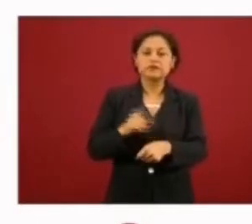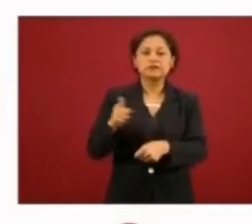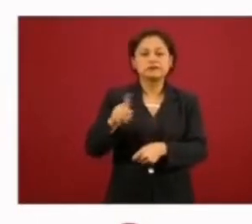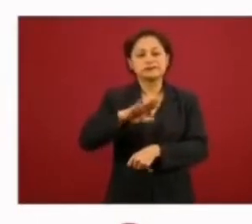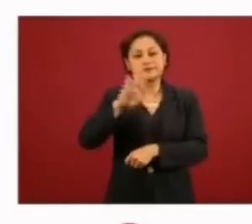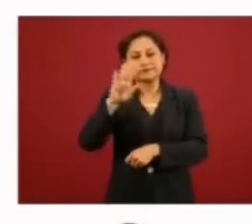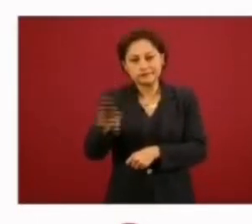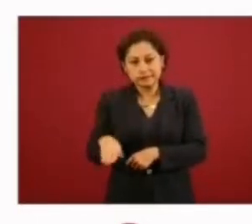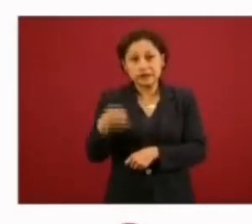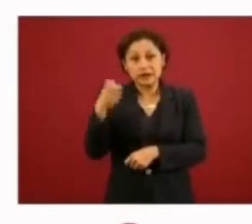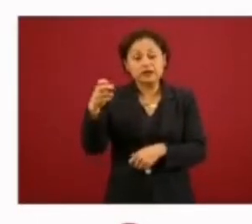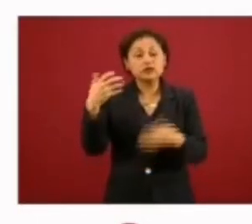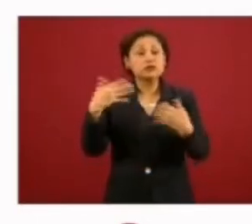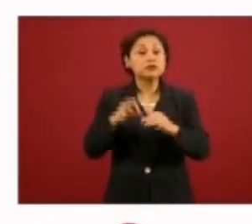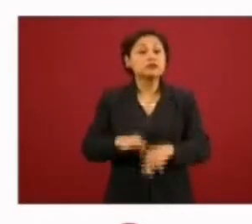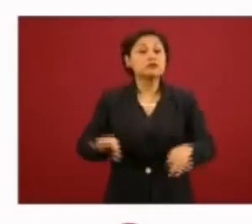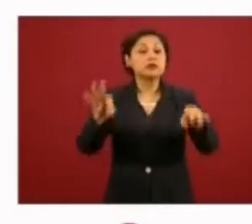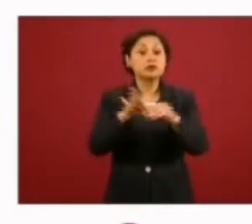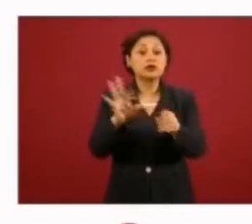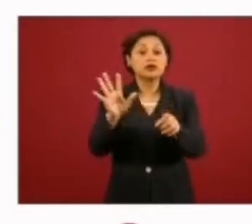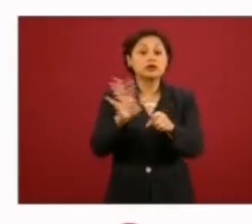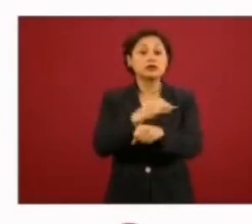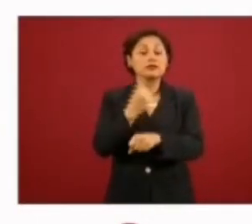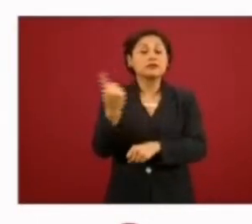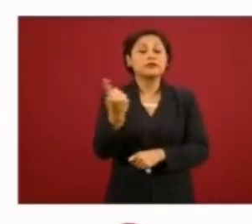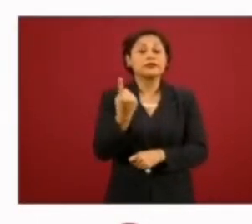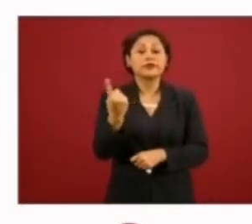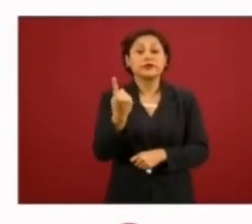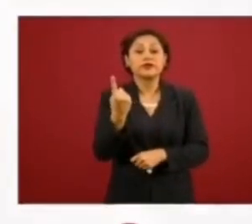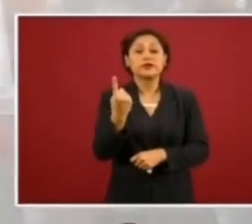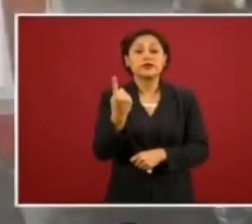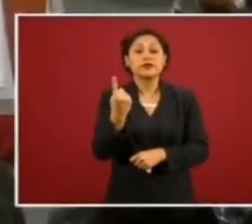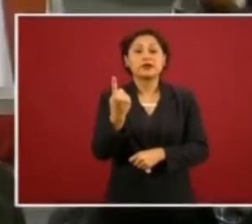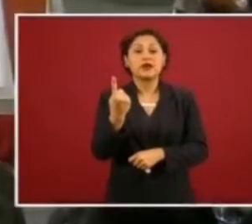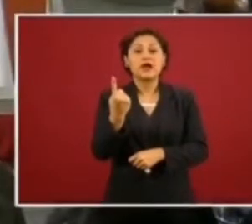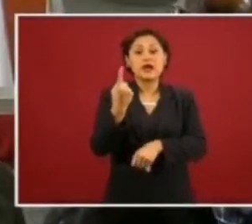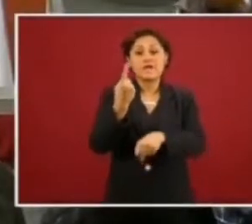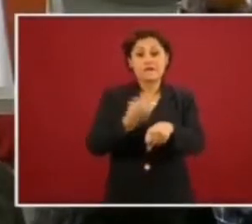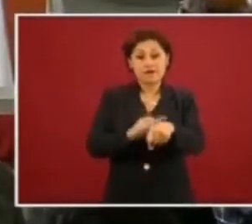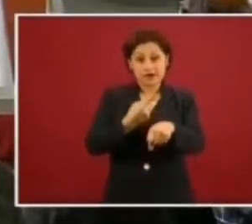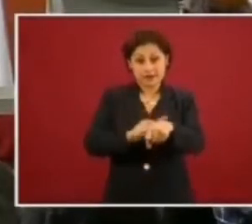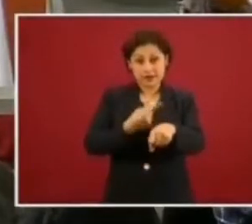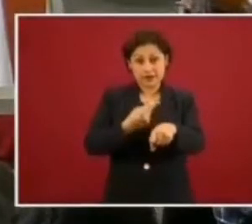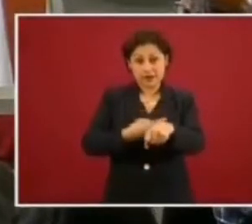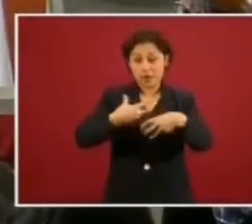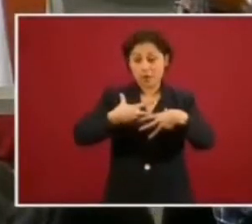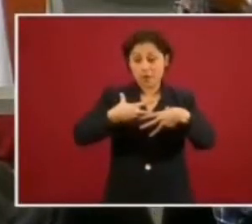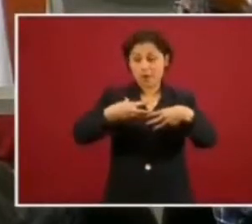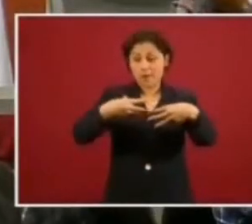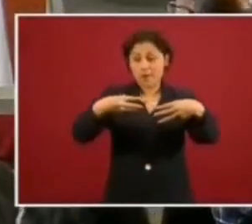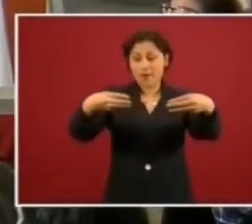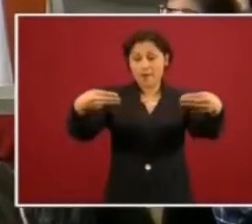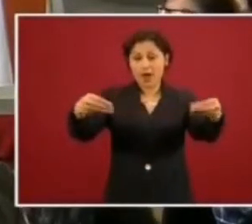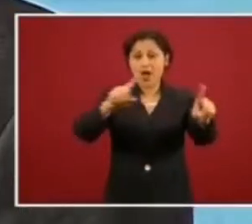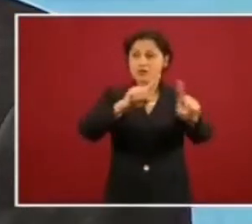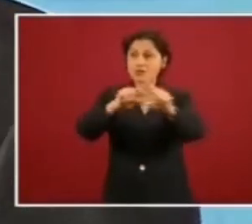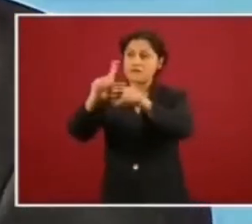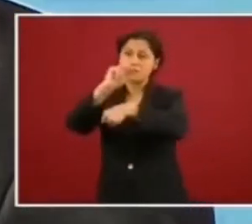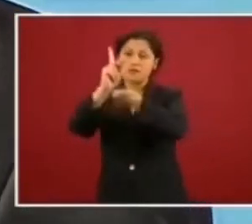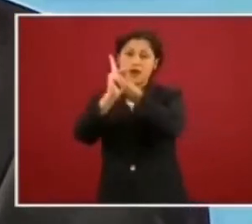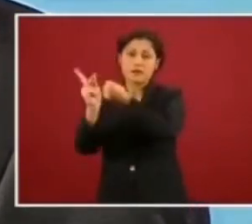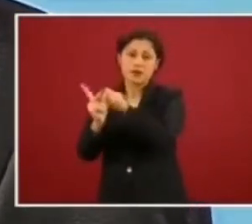representa en buena medida es que conforme la enfermedad se ha propagado en distintos territorios del mundo, no